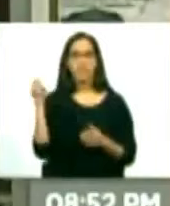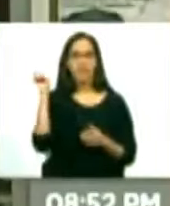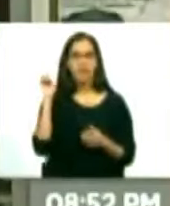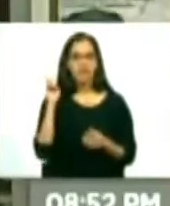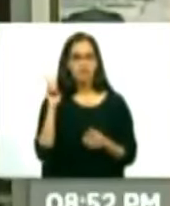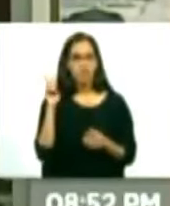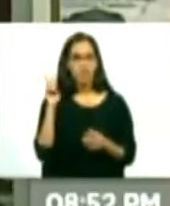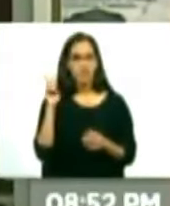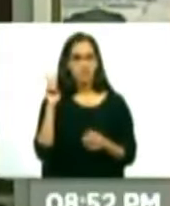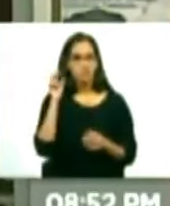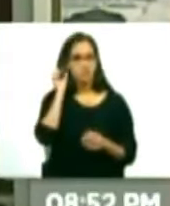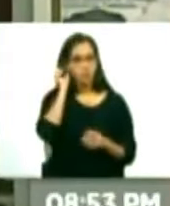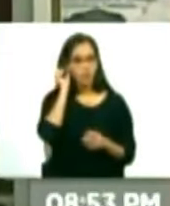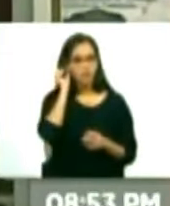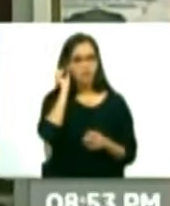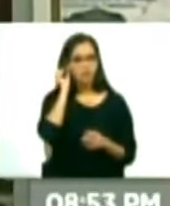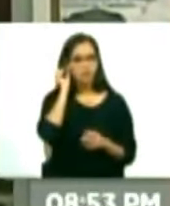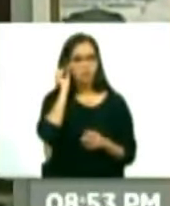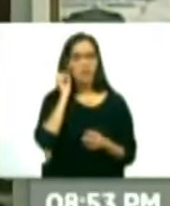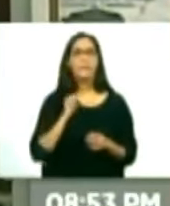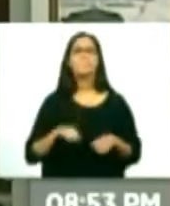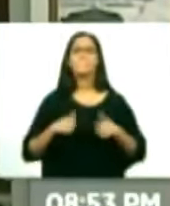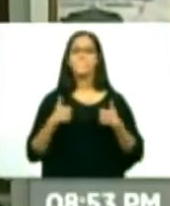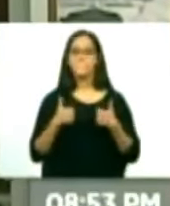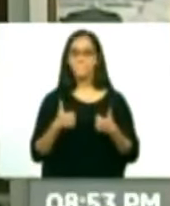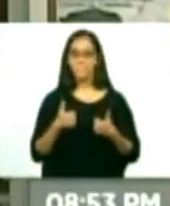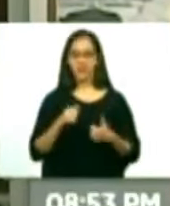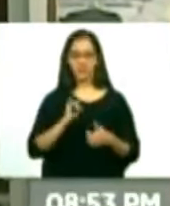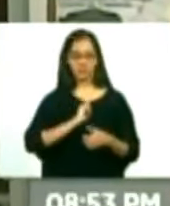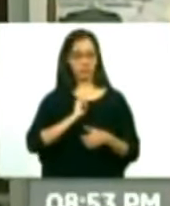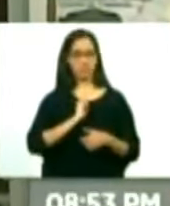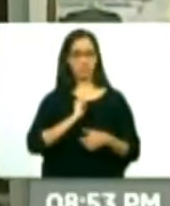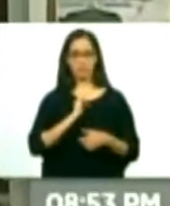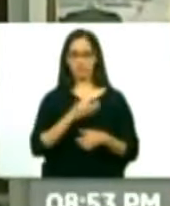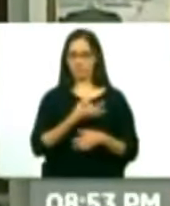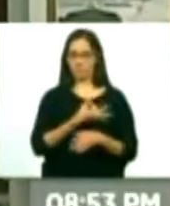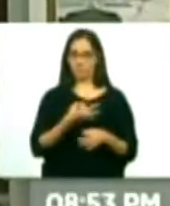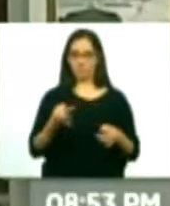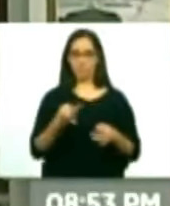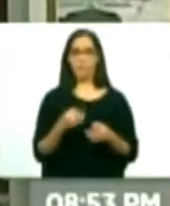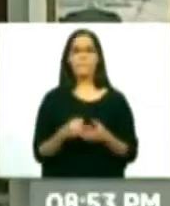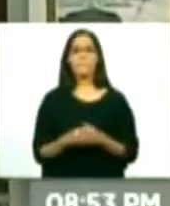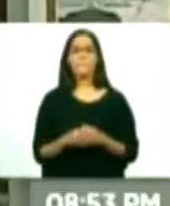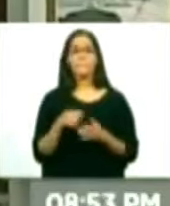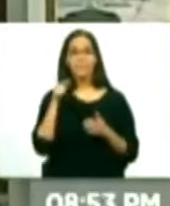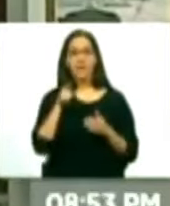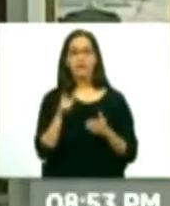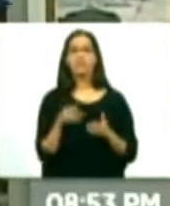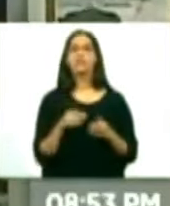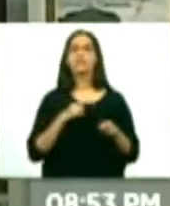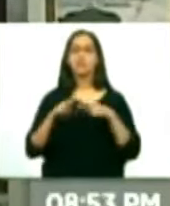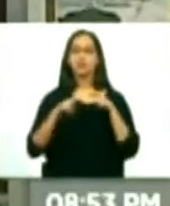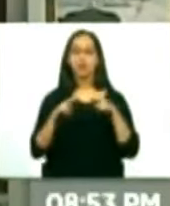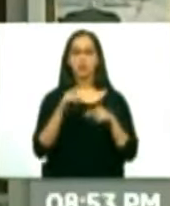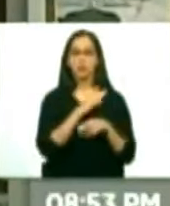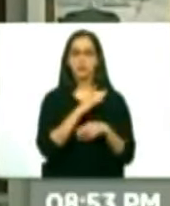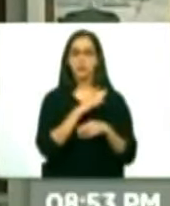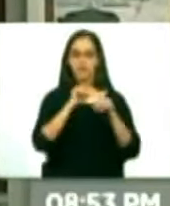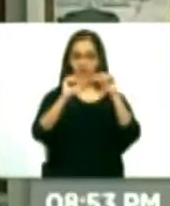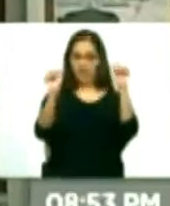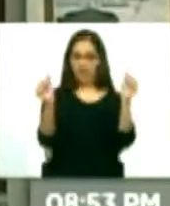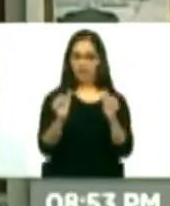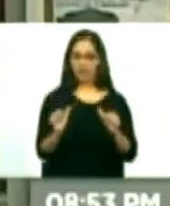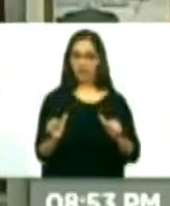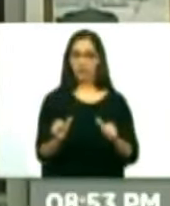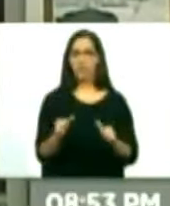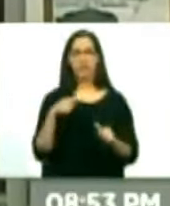de las venezolanas más íntegras que puedan existir. Y ahora está al frente de esa institución. Y ellos sacaron un video, yo voy a pasarlo,